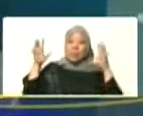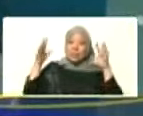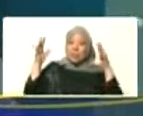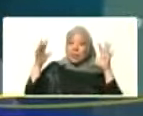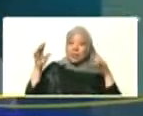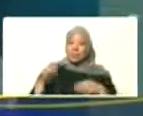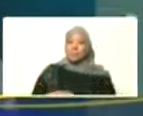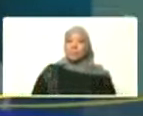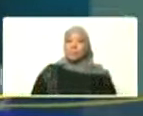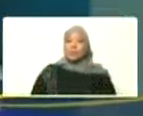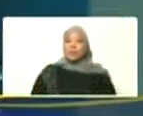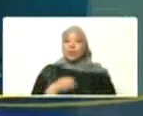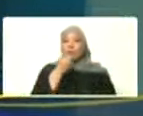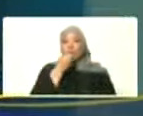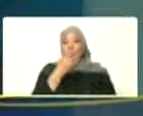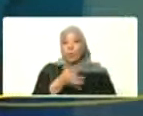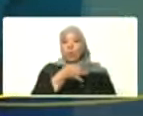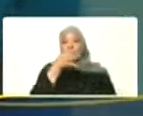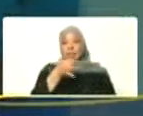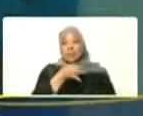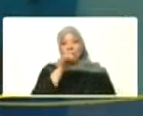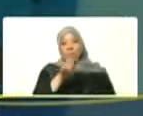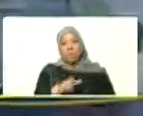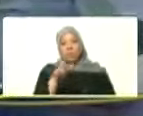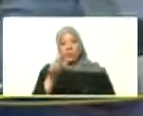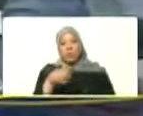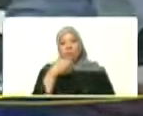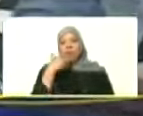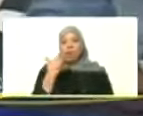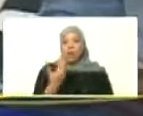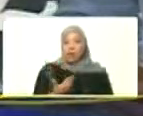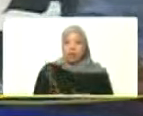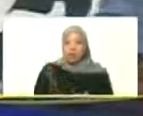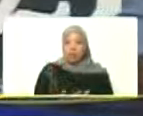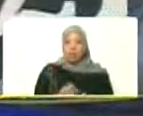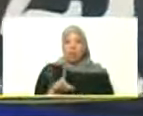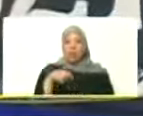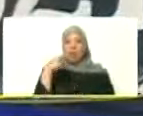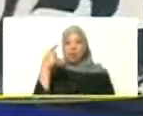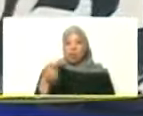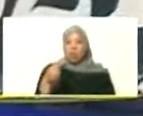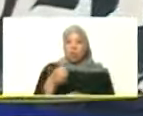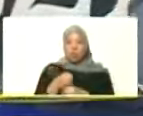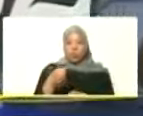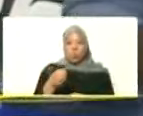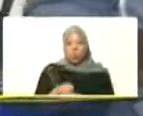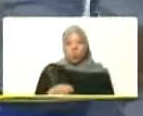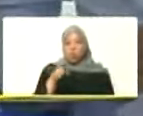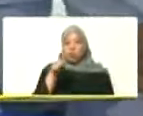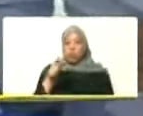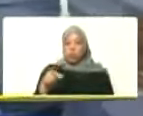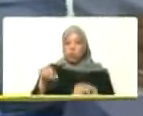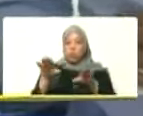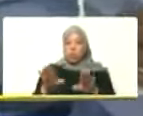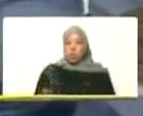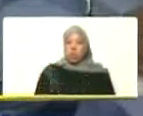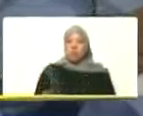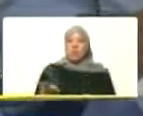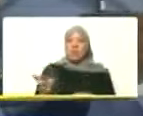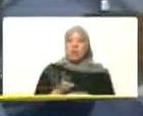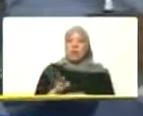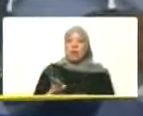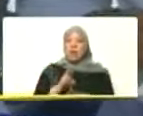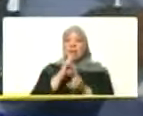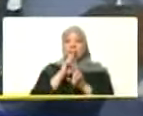Buenas tardes, señor presidente. Estoy muy agradecida que después de haber hecho la denuncia, tuve una pronta